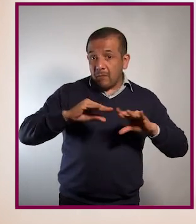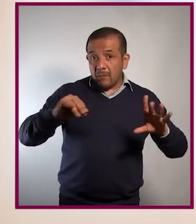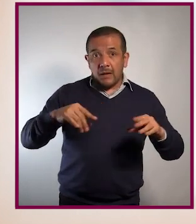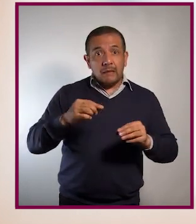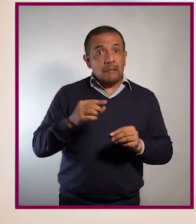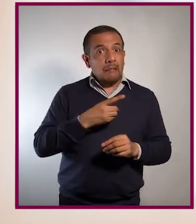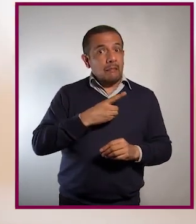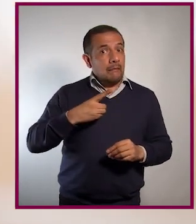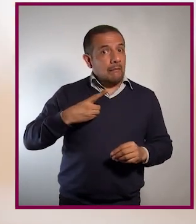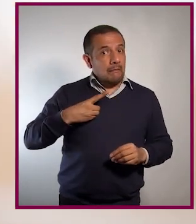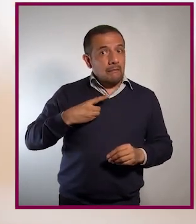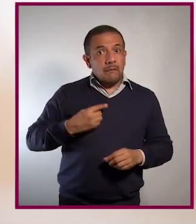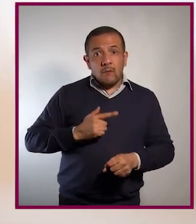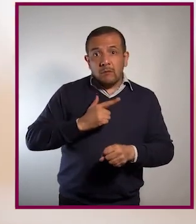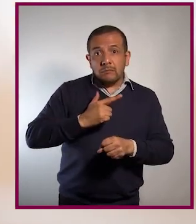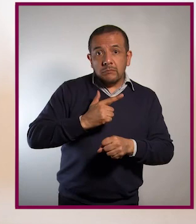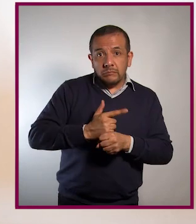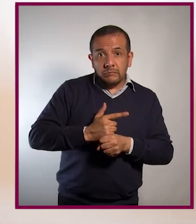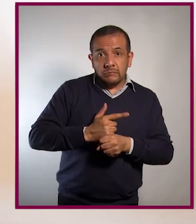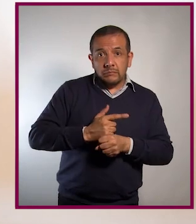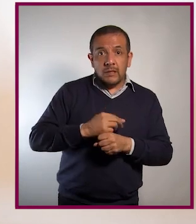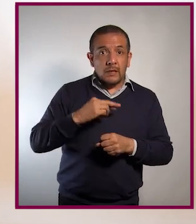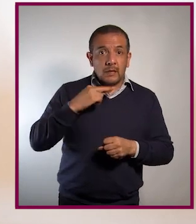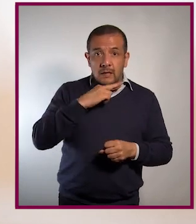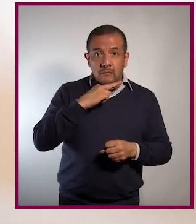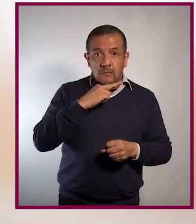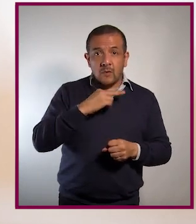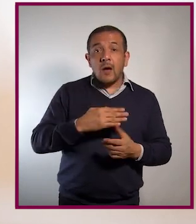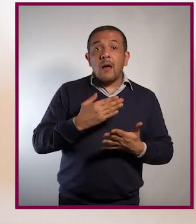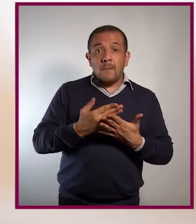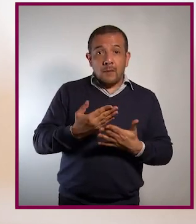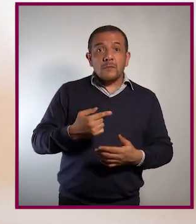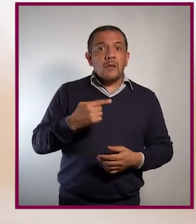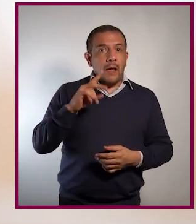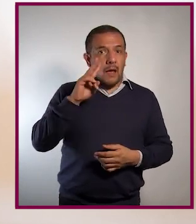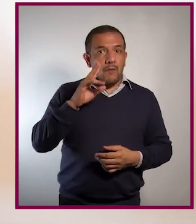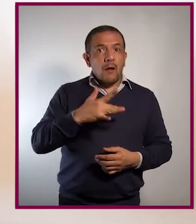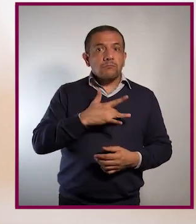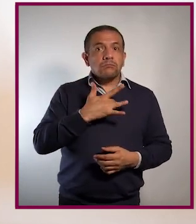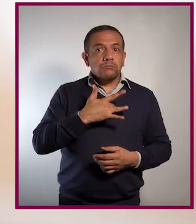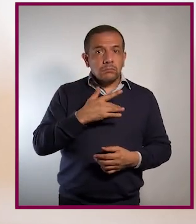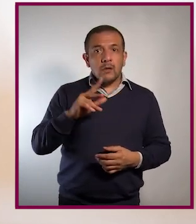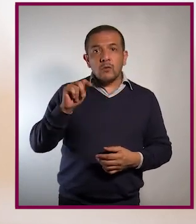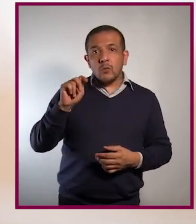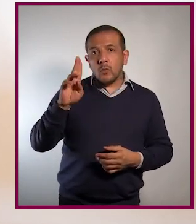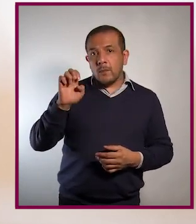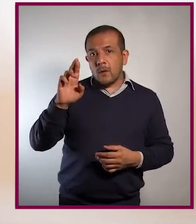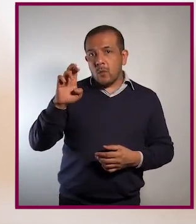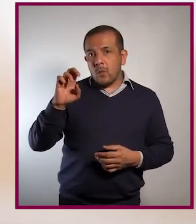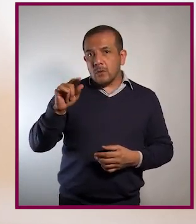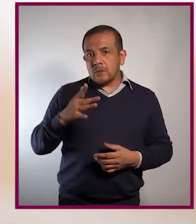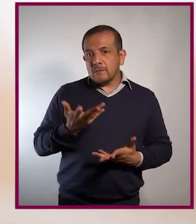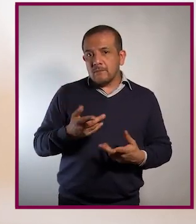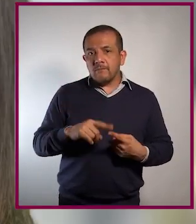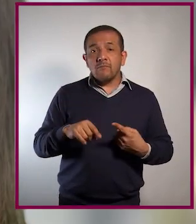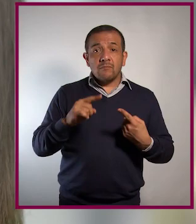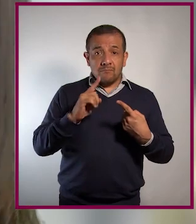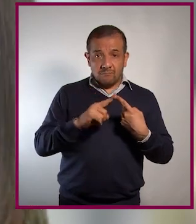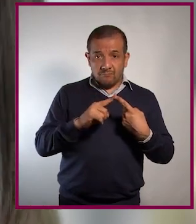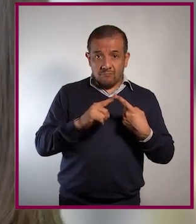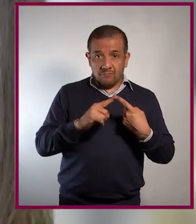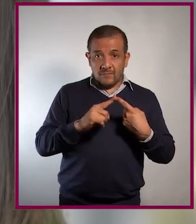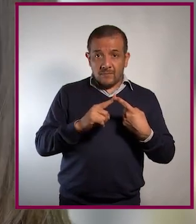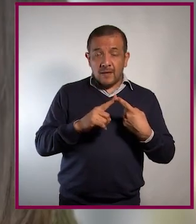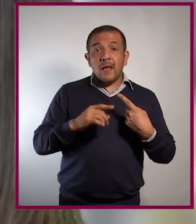importante identificarla de manera temprana. Así que repasemos los síntomas clásicos de la tuberculosis.